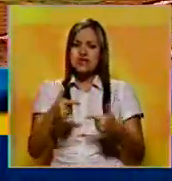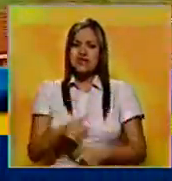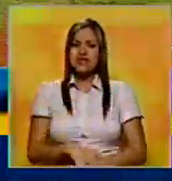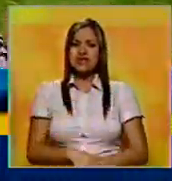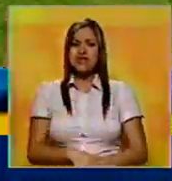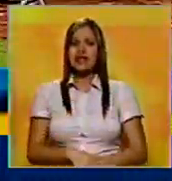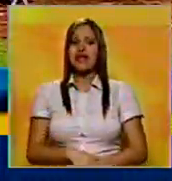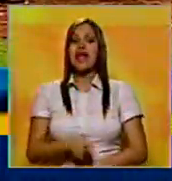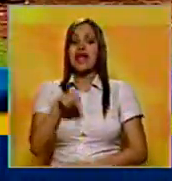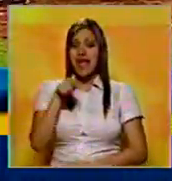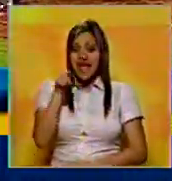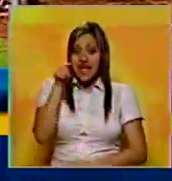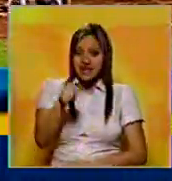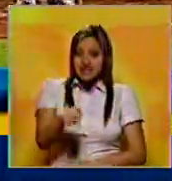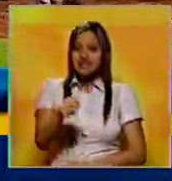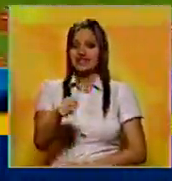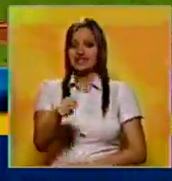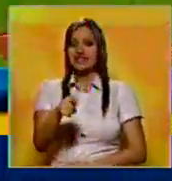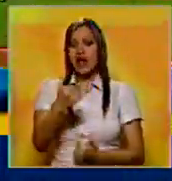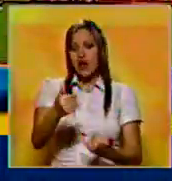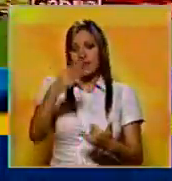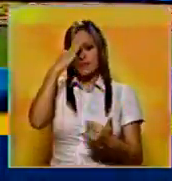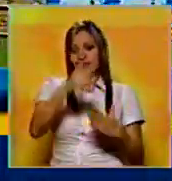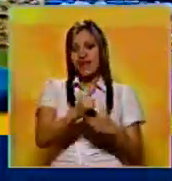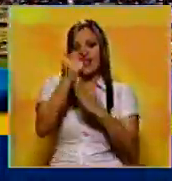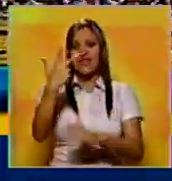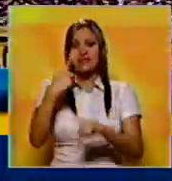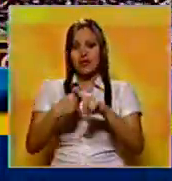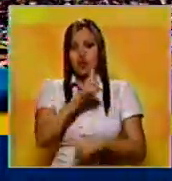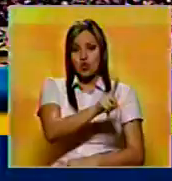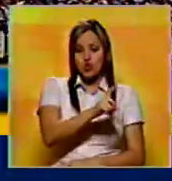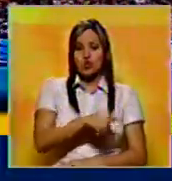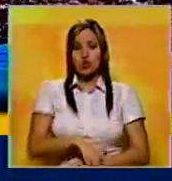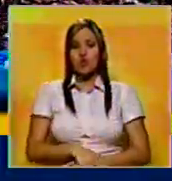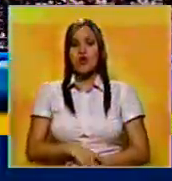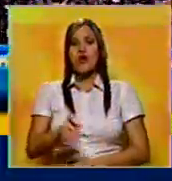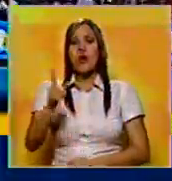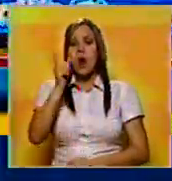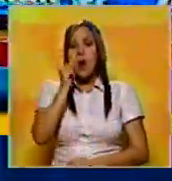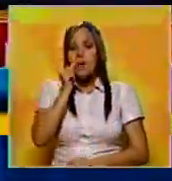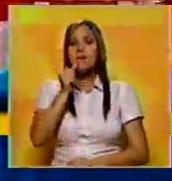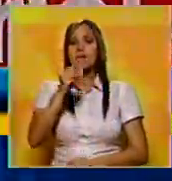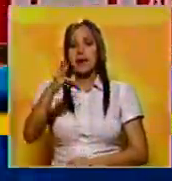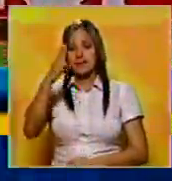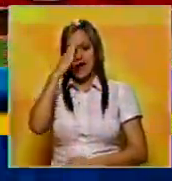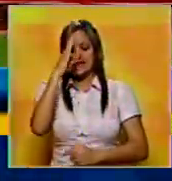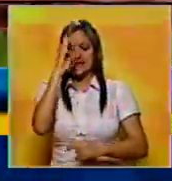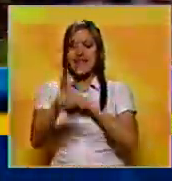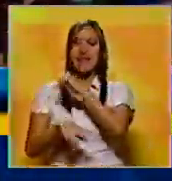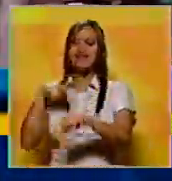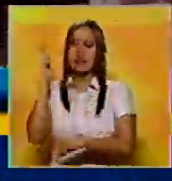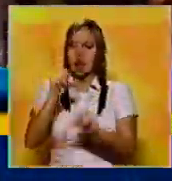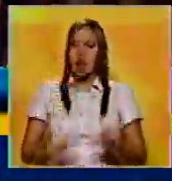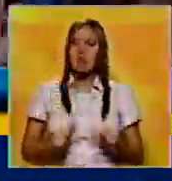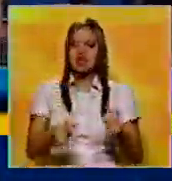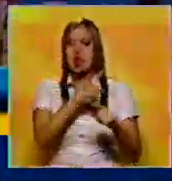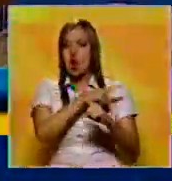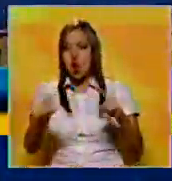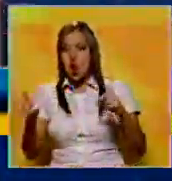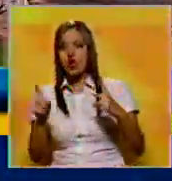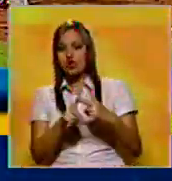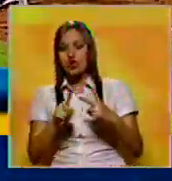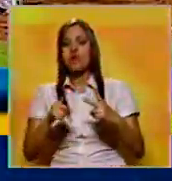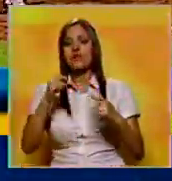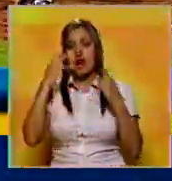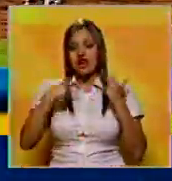turcos dominan en esta edición de serie particular 3-1. Sergio Pérez se subirá a la lomita por los Navegantes y Víctor Gárate está anunciado para abrir